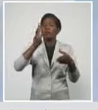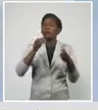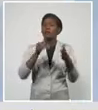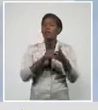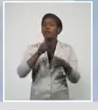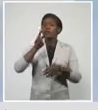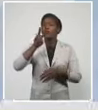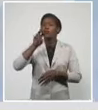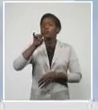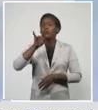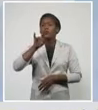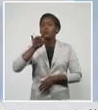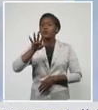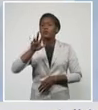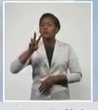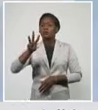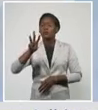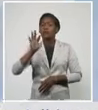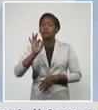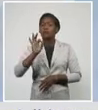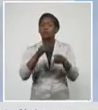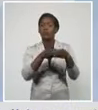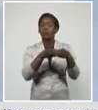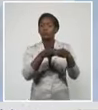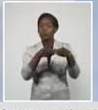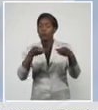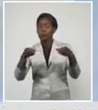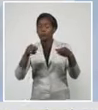3.953, estamos hablando del